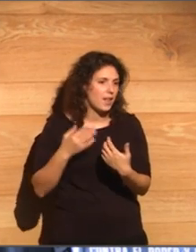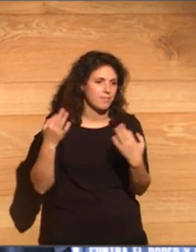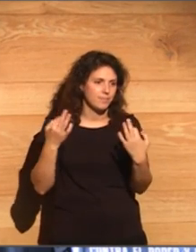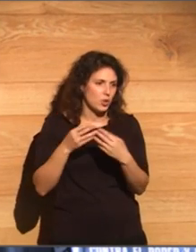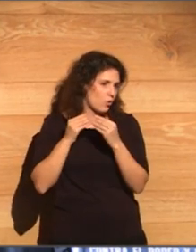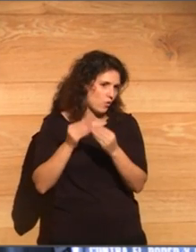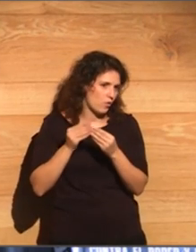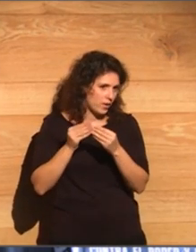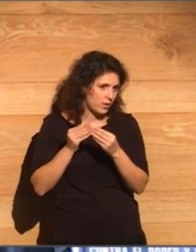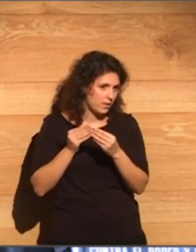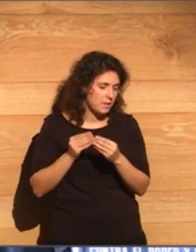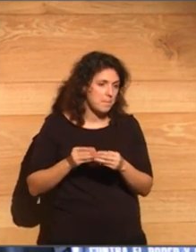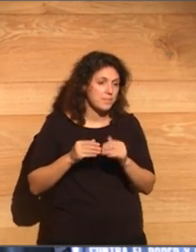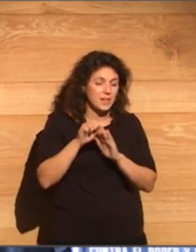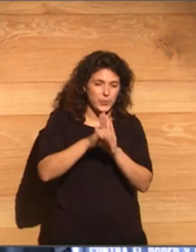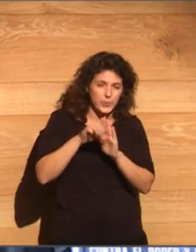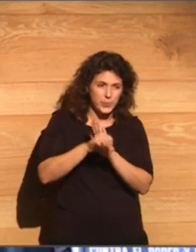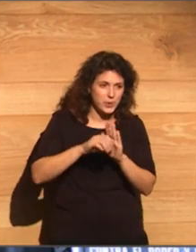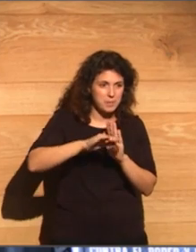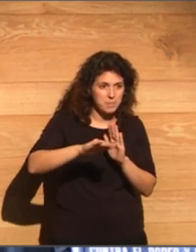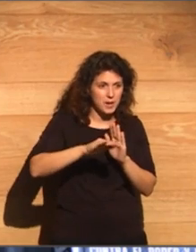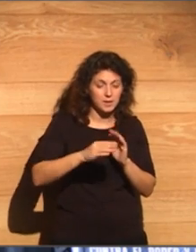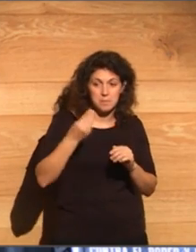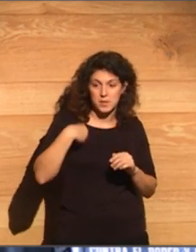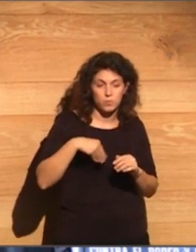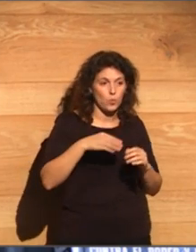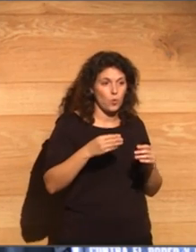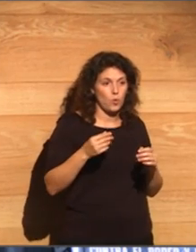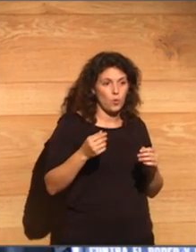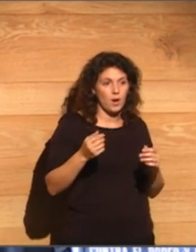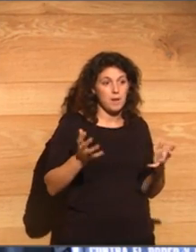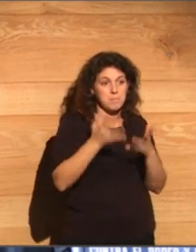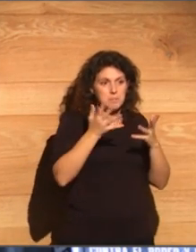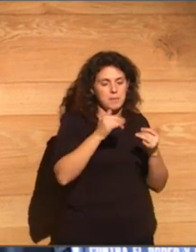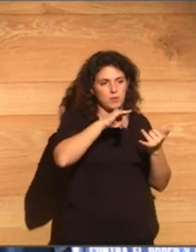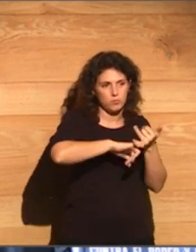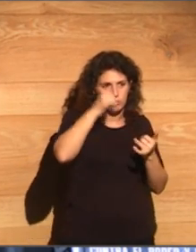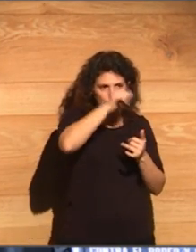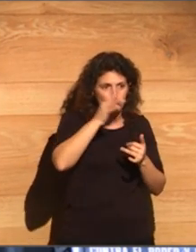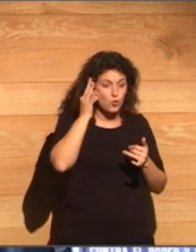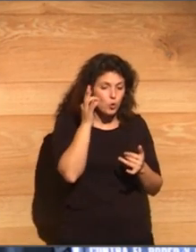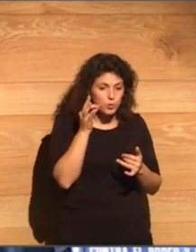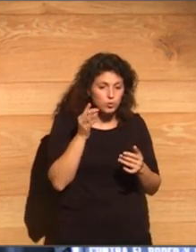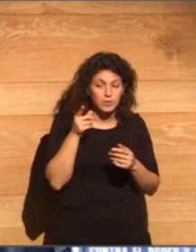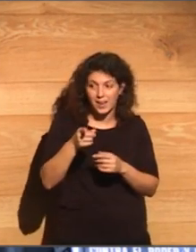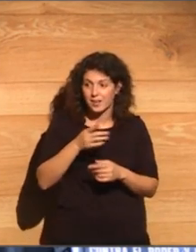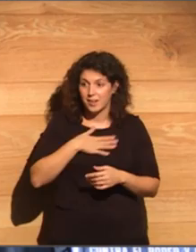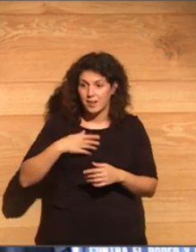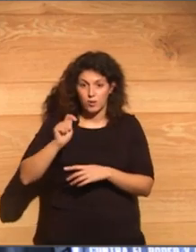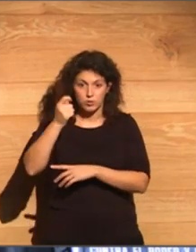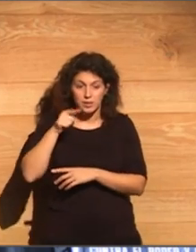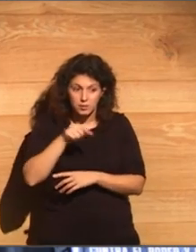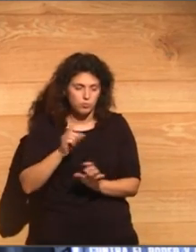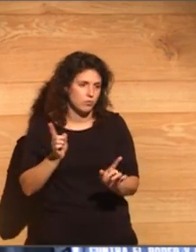vez más, mal rodado, como le sucedió en Vivan los novios, porque no salió como él quería, con un plano general